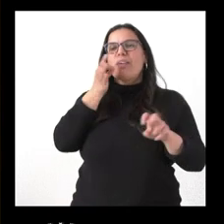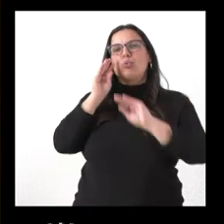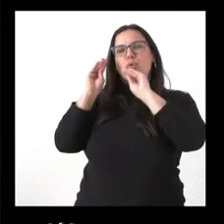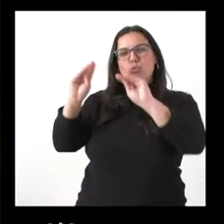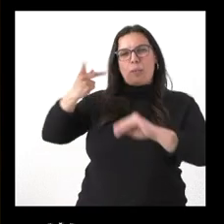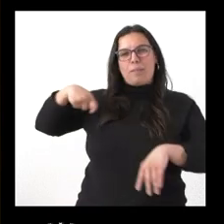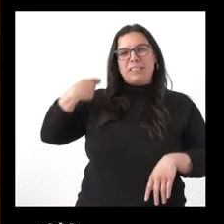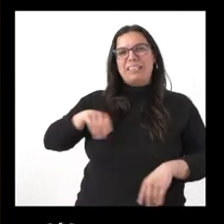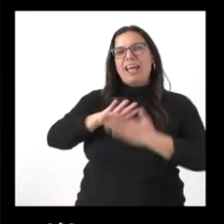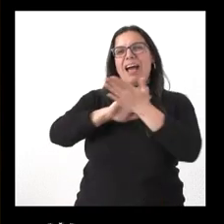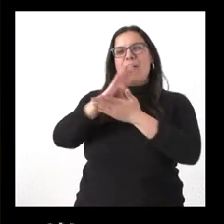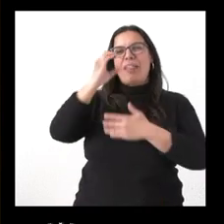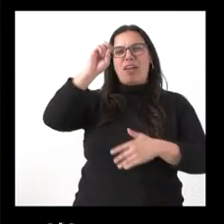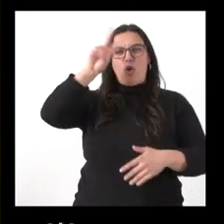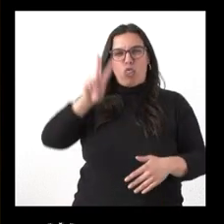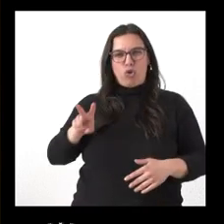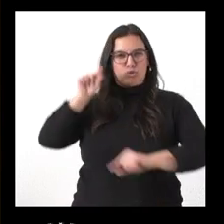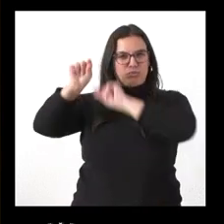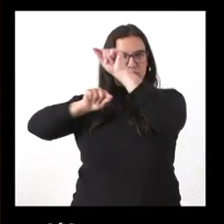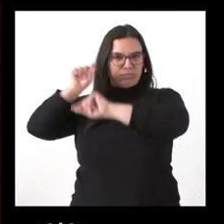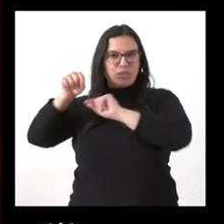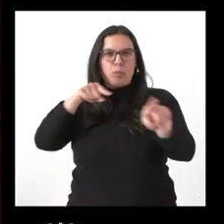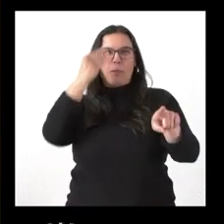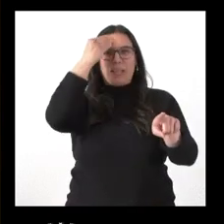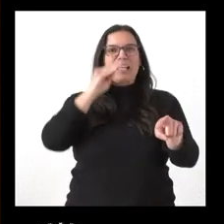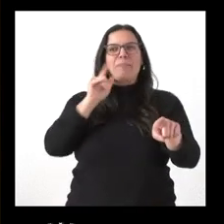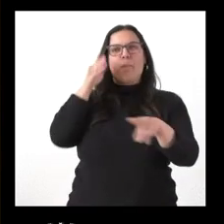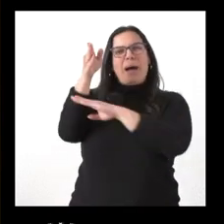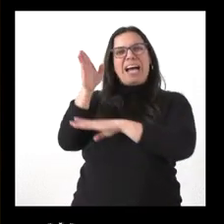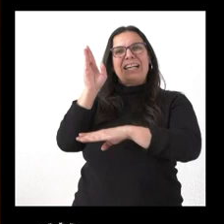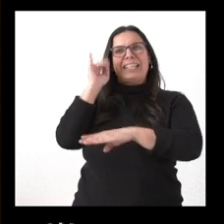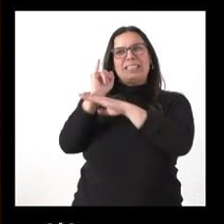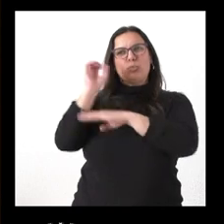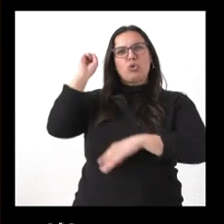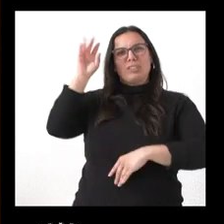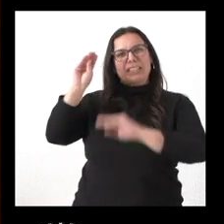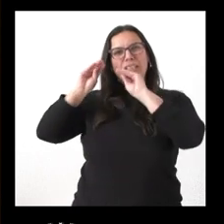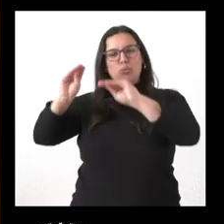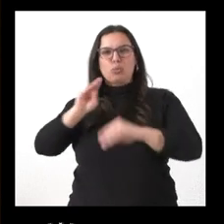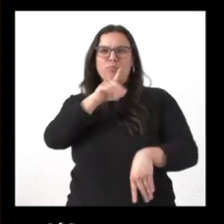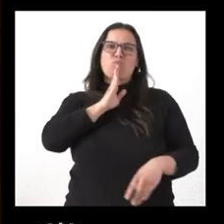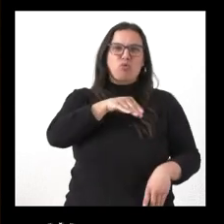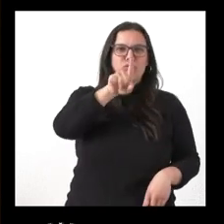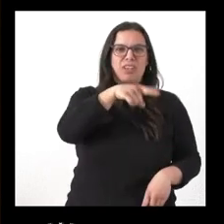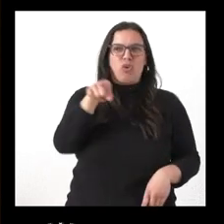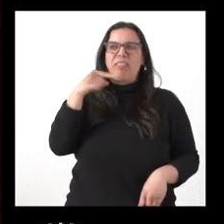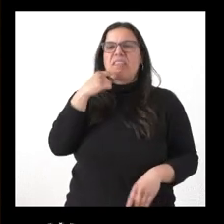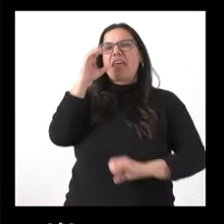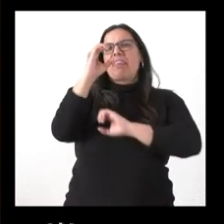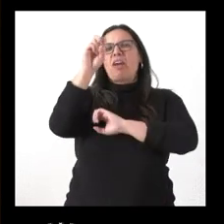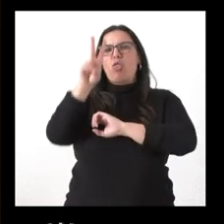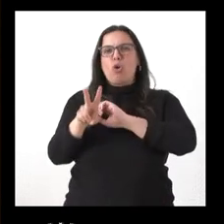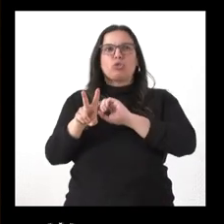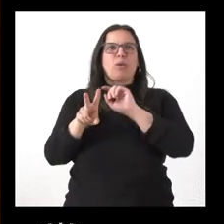apropiado ese tipo de discurso en un instituto si comparte que el CO2 Pues